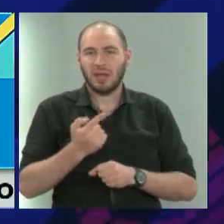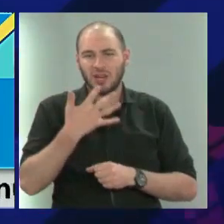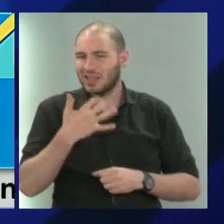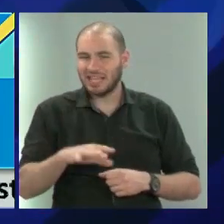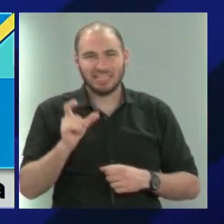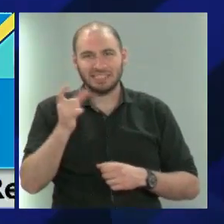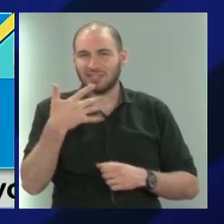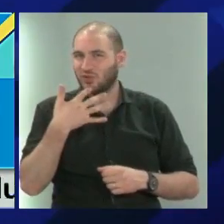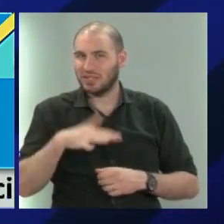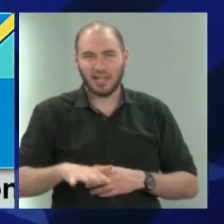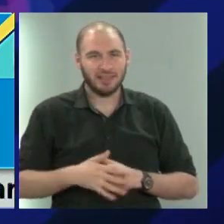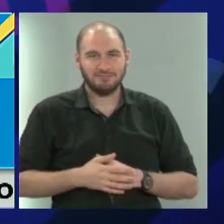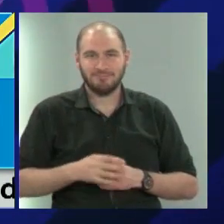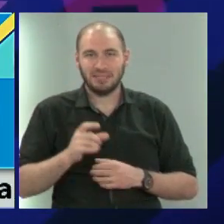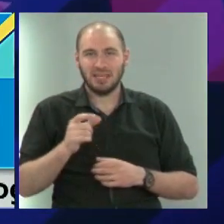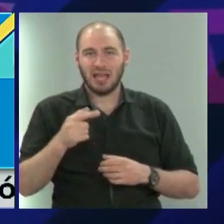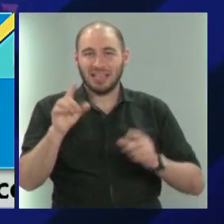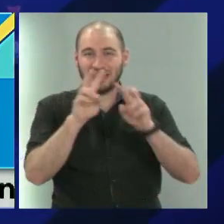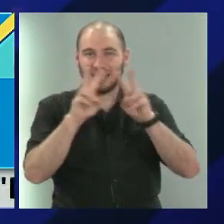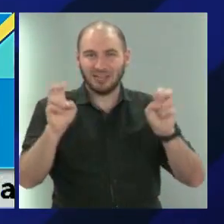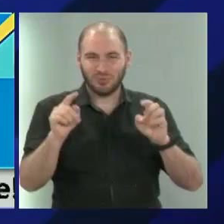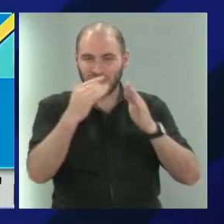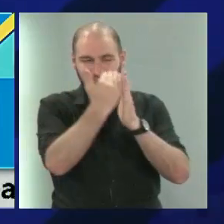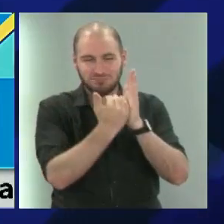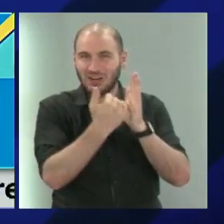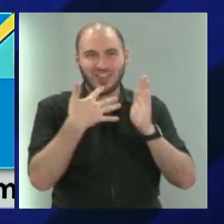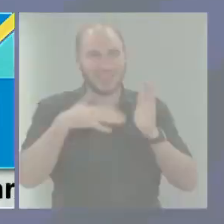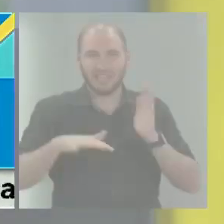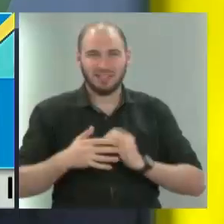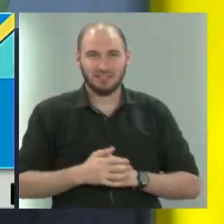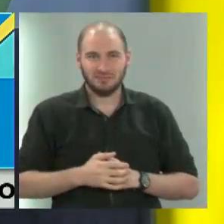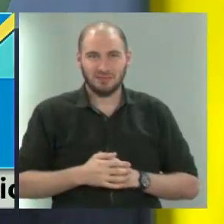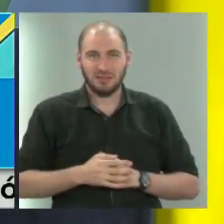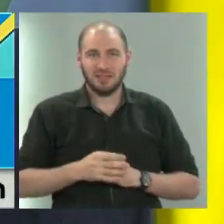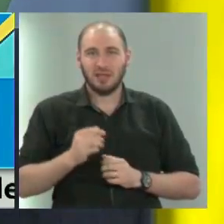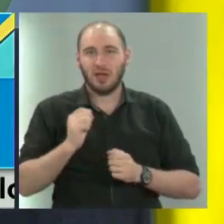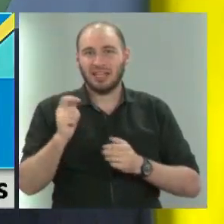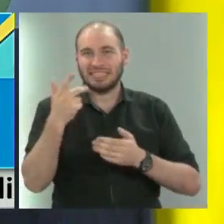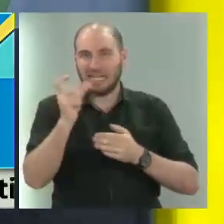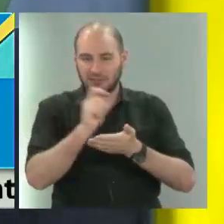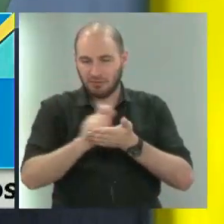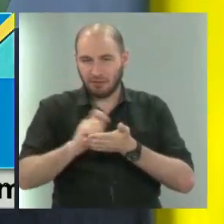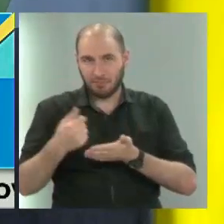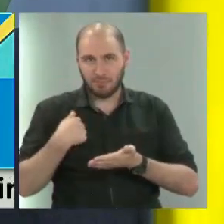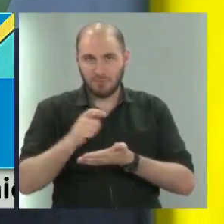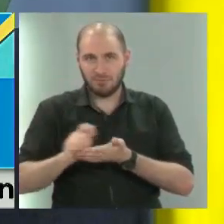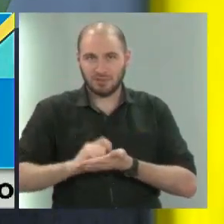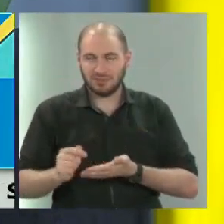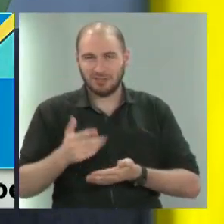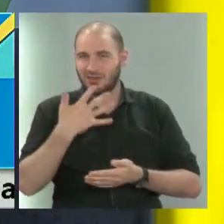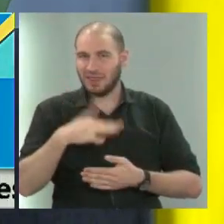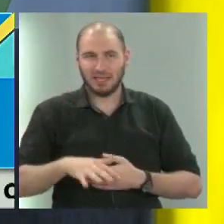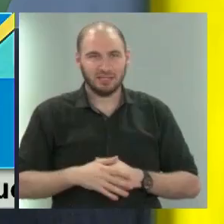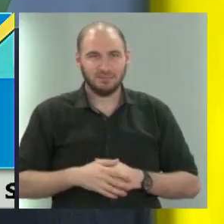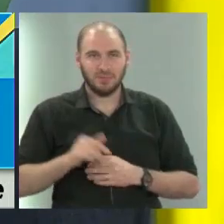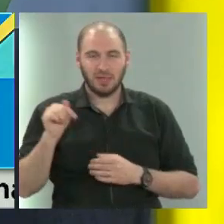los textos, no pueden comprender las consignas, y ni qué hablar de la producción de textos, ¿no? De manera que es